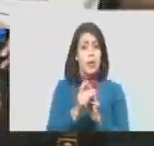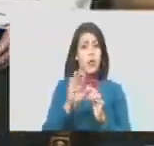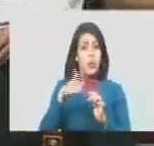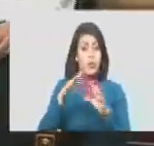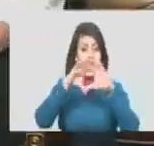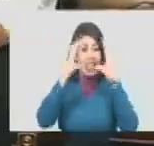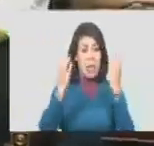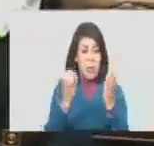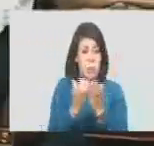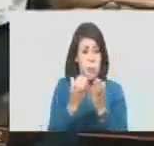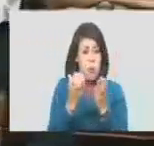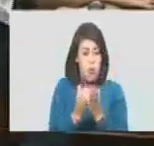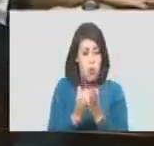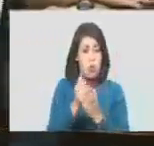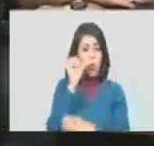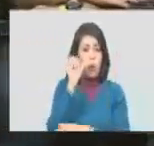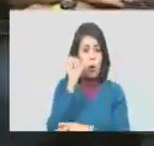se celebra